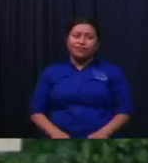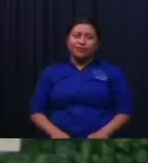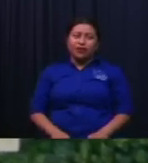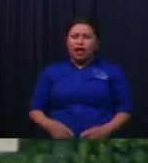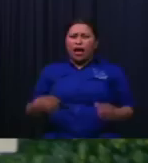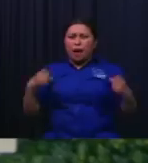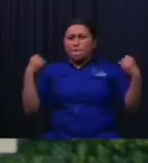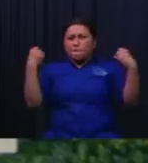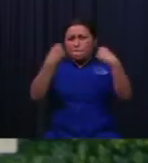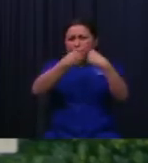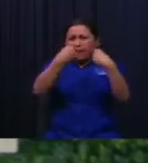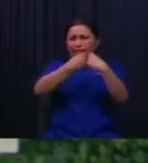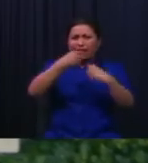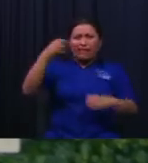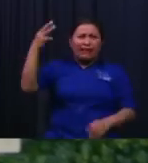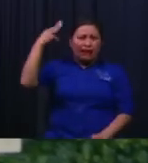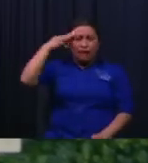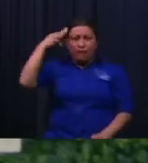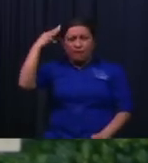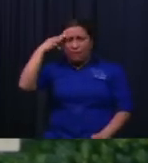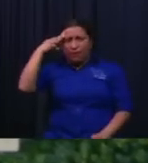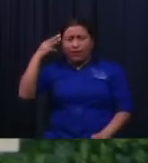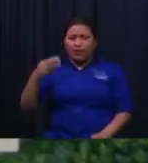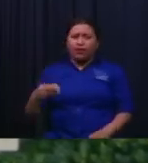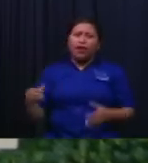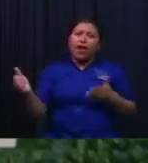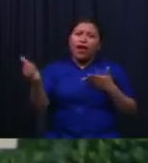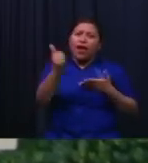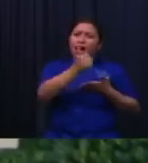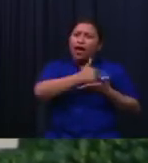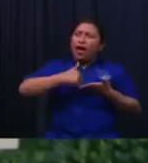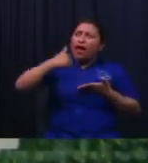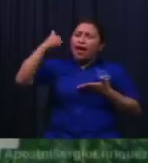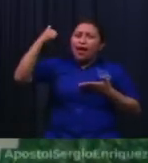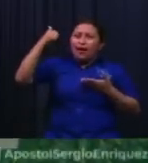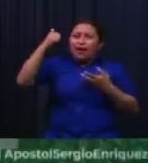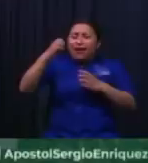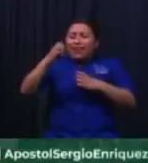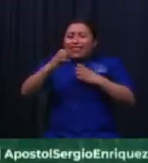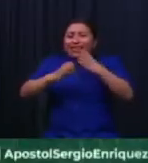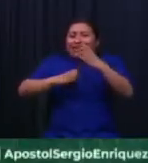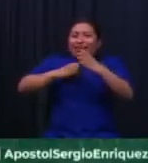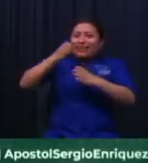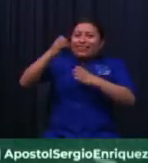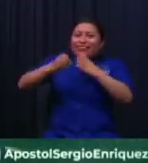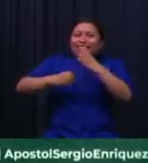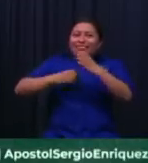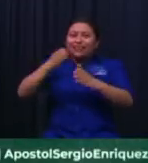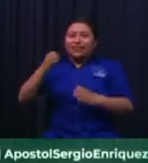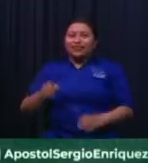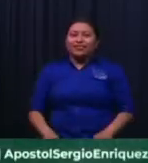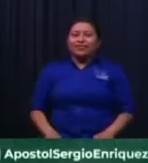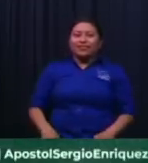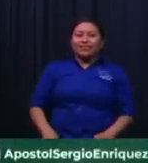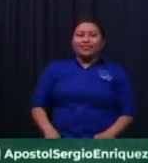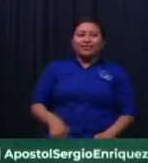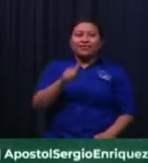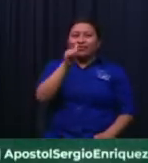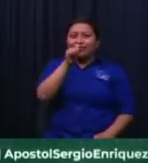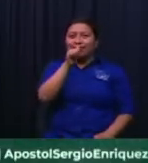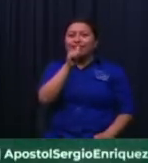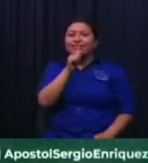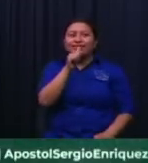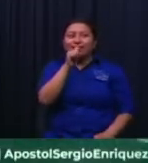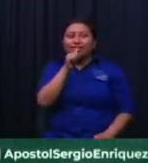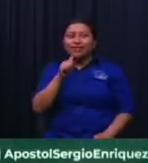Hostilidad psicológica, alma o emocional. Santiago 3:5. Mire, hermano,